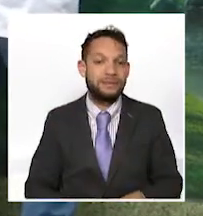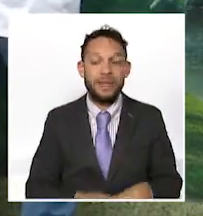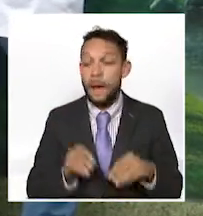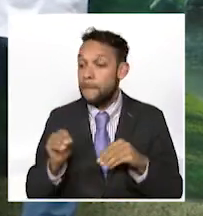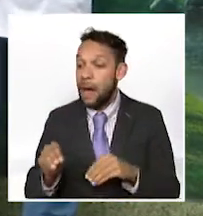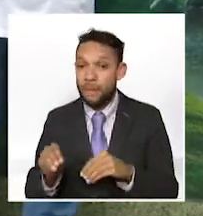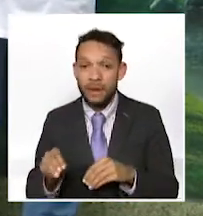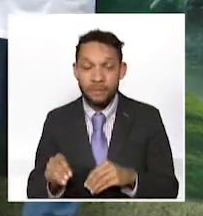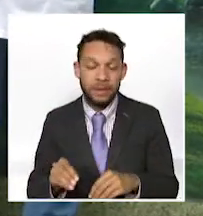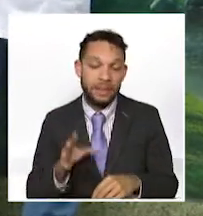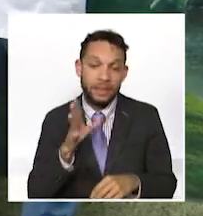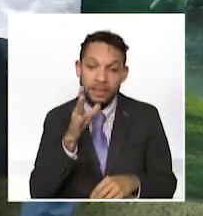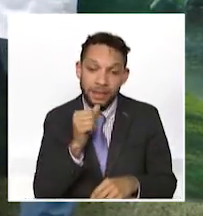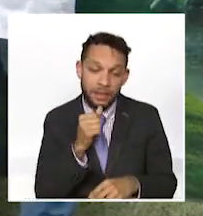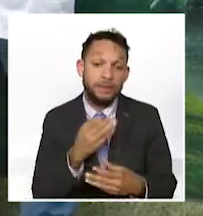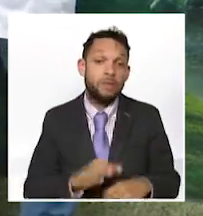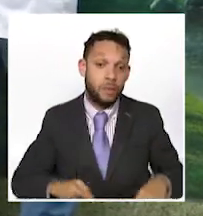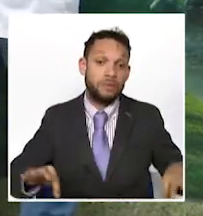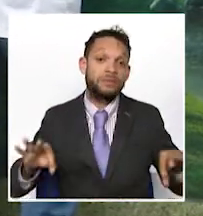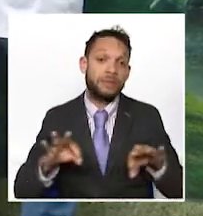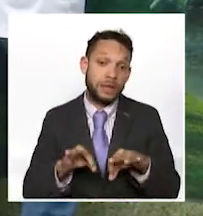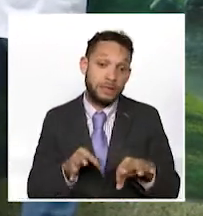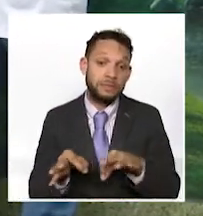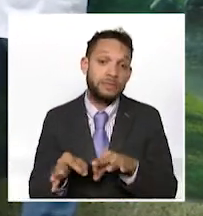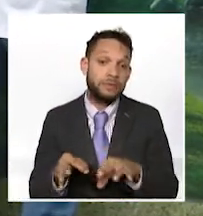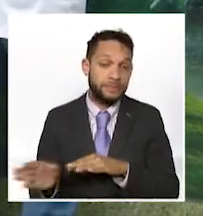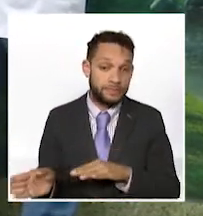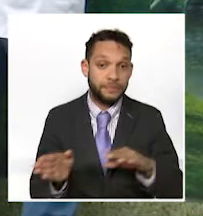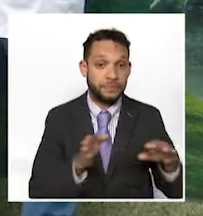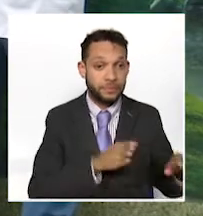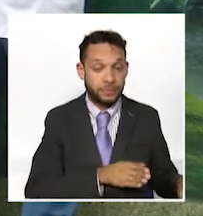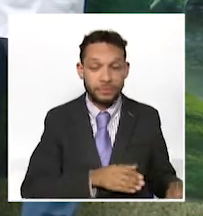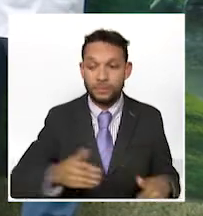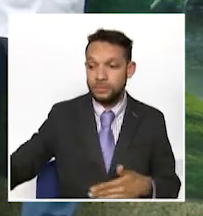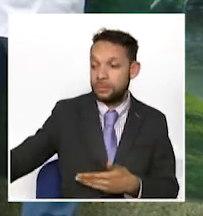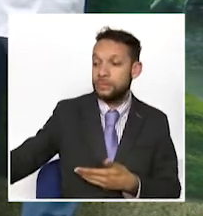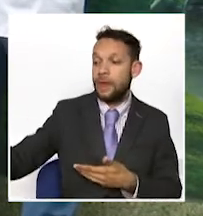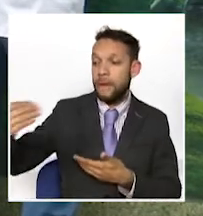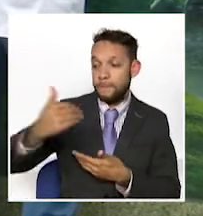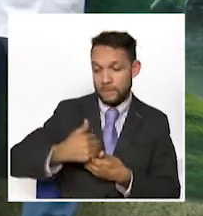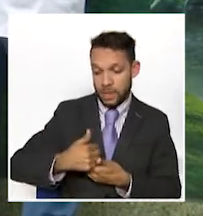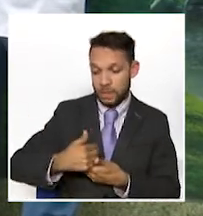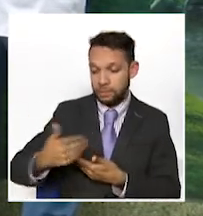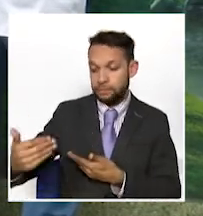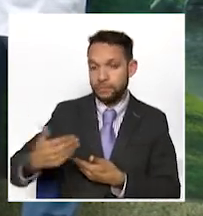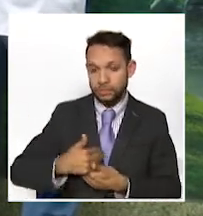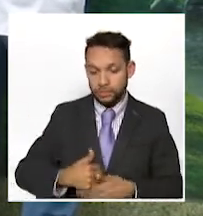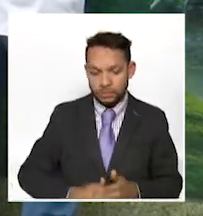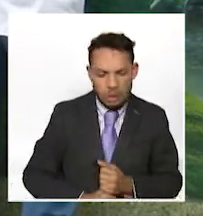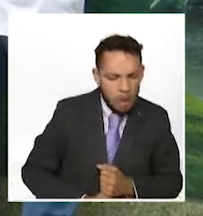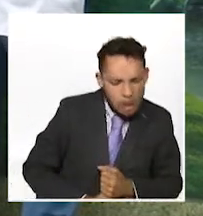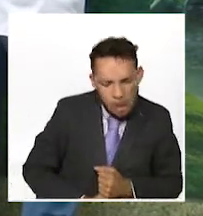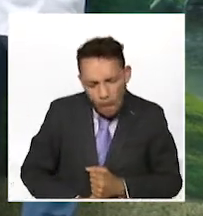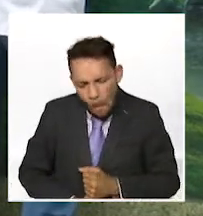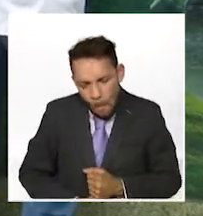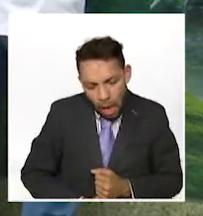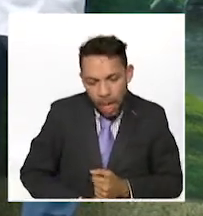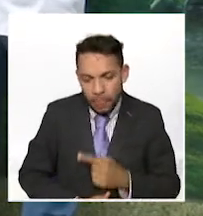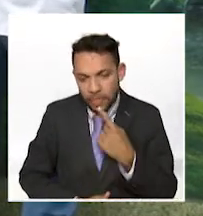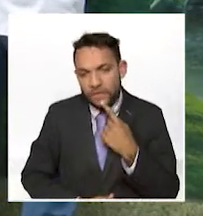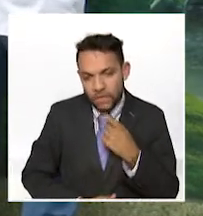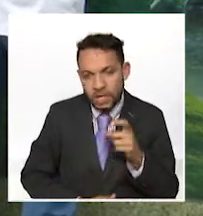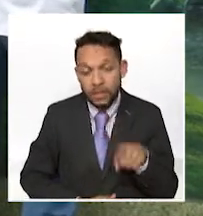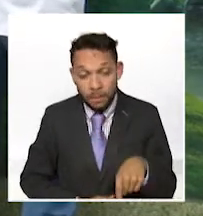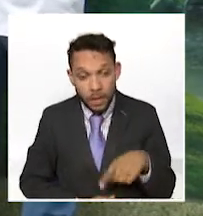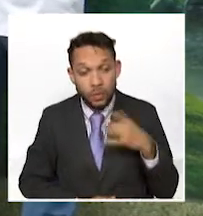dolor acá de cabeza o un dolor X, en fin, todos, porque así venga por un estreñimiento, todos pasan por odontología,